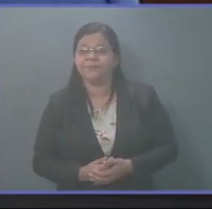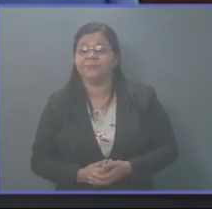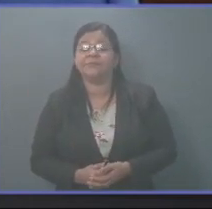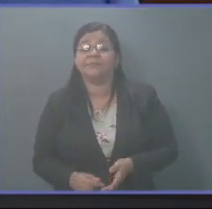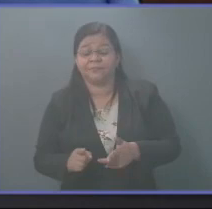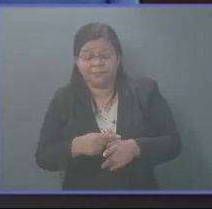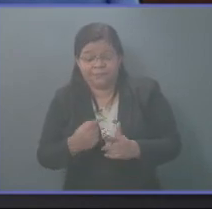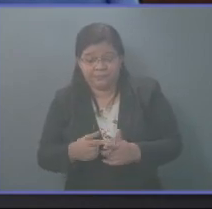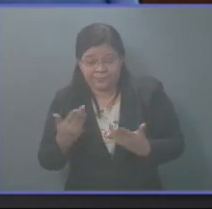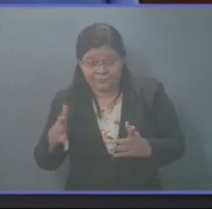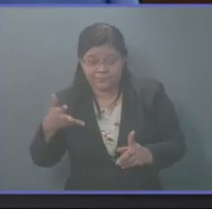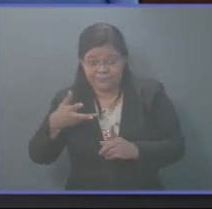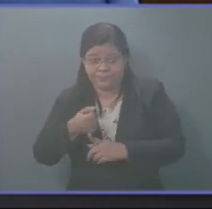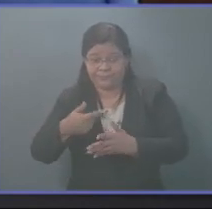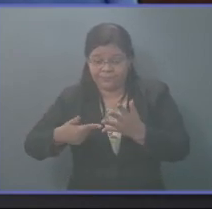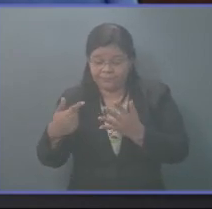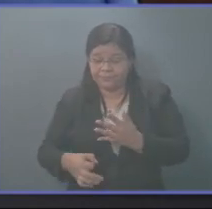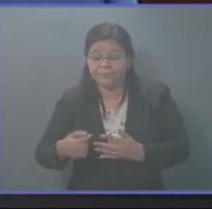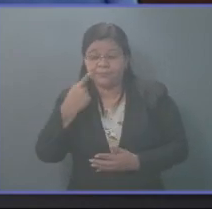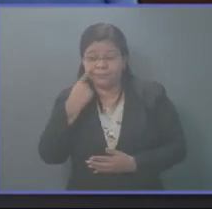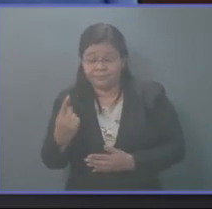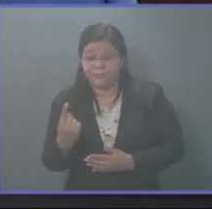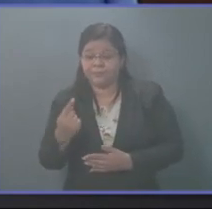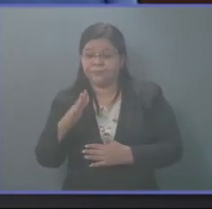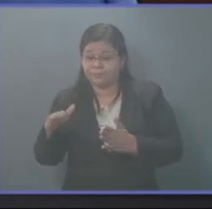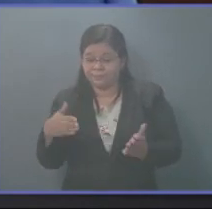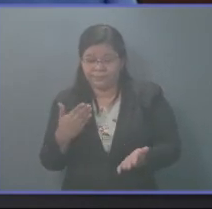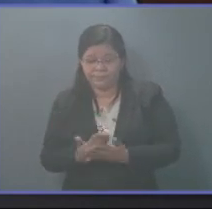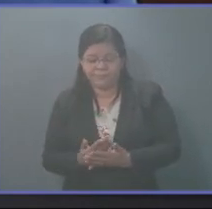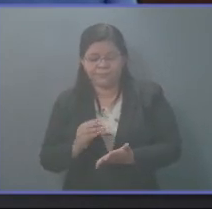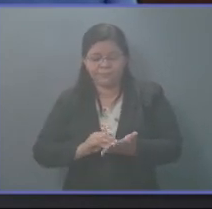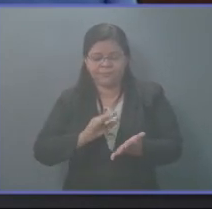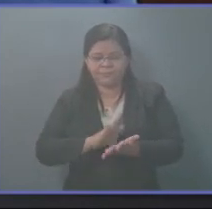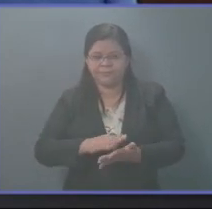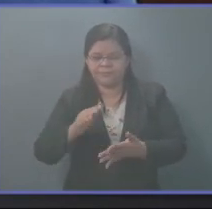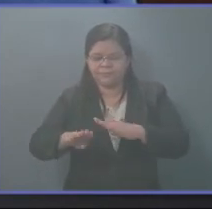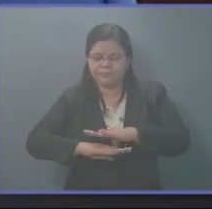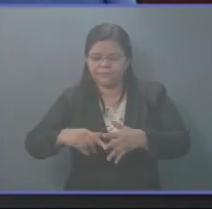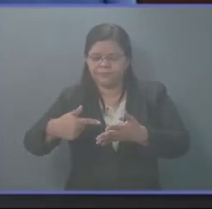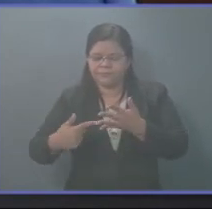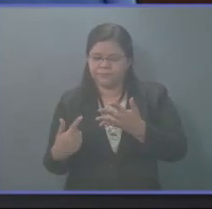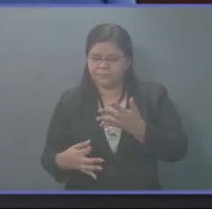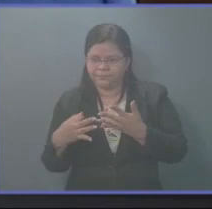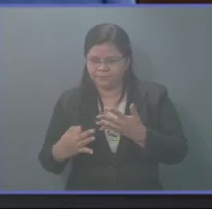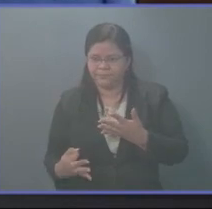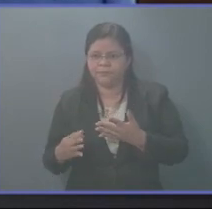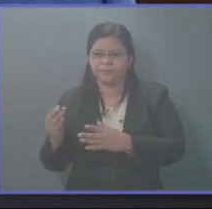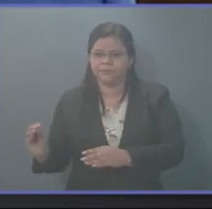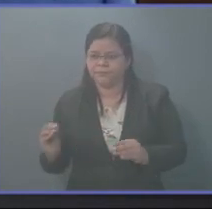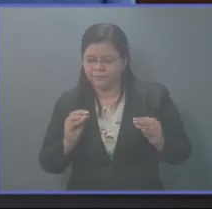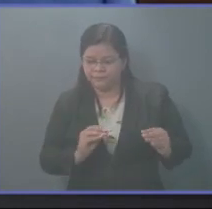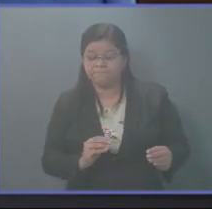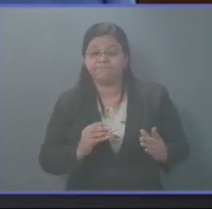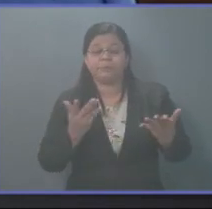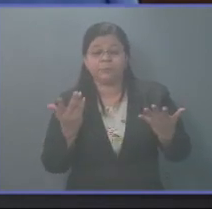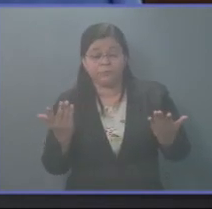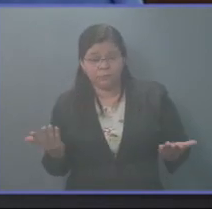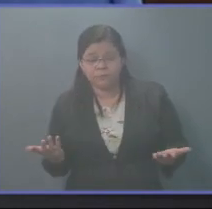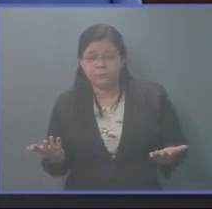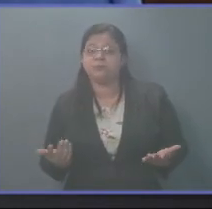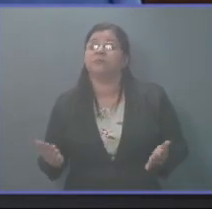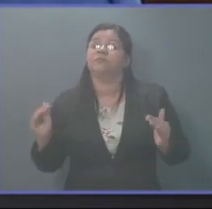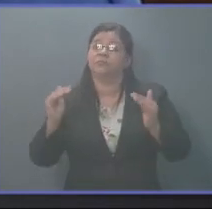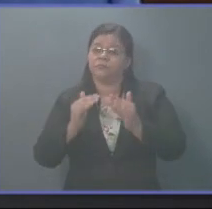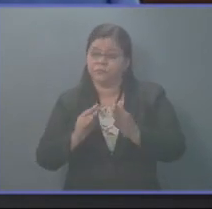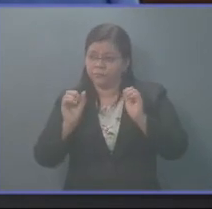mejor cumplimiento de la presente ley deberán observarse en lo pertinente todas aquellas disposiciones legales que fueran aplicables, quedando facultado el Consejo Municipal, además,